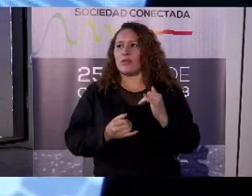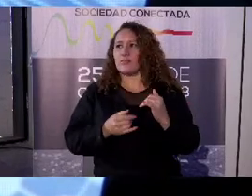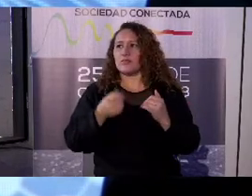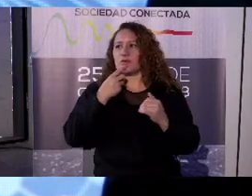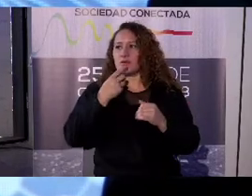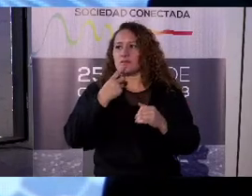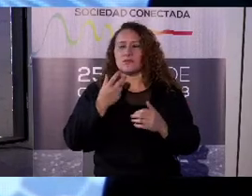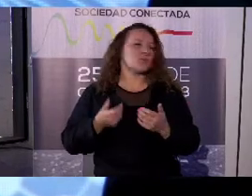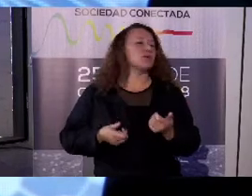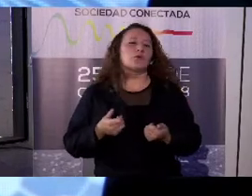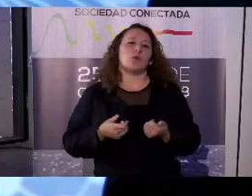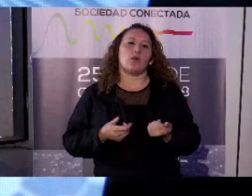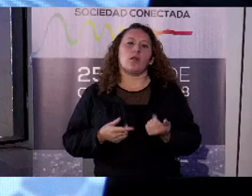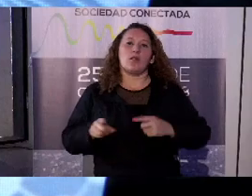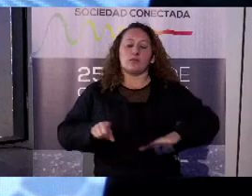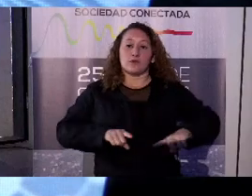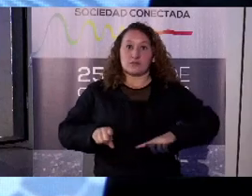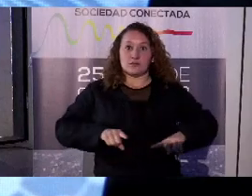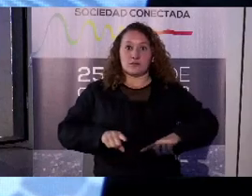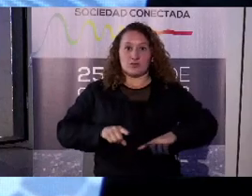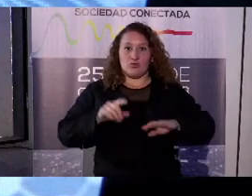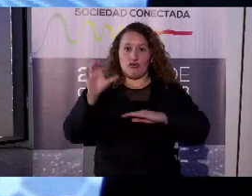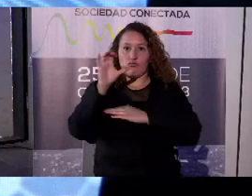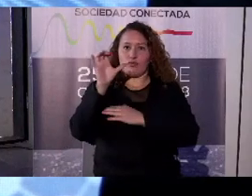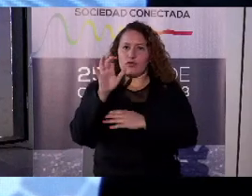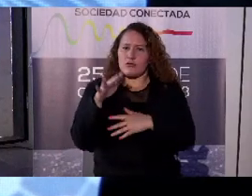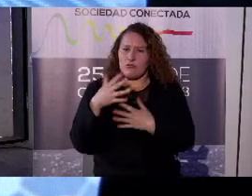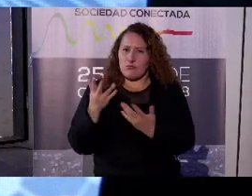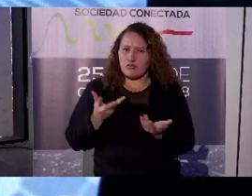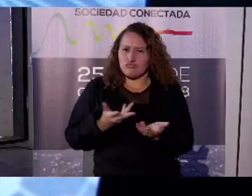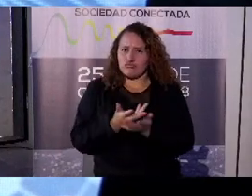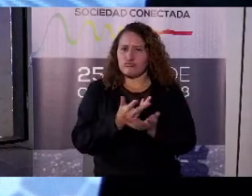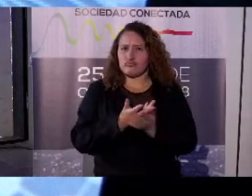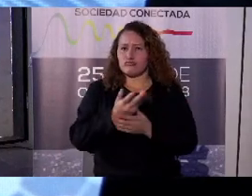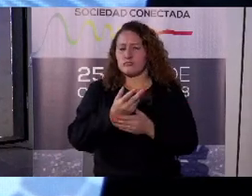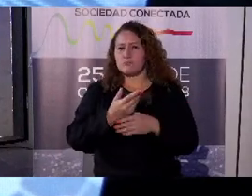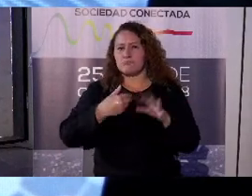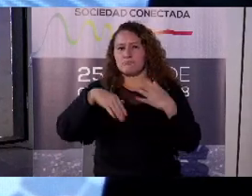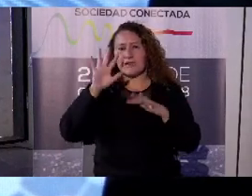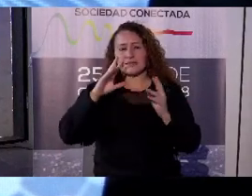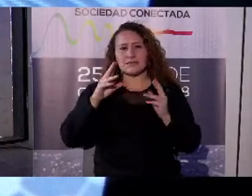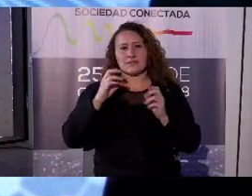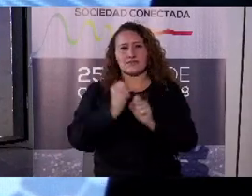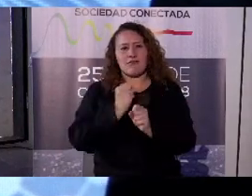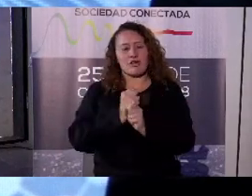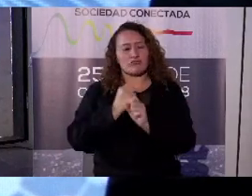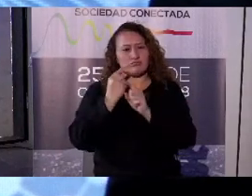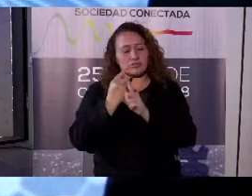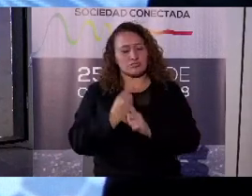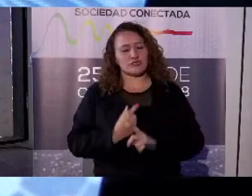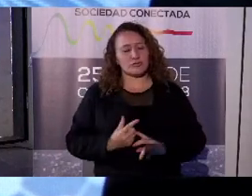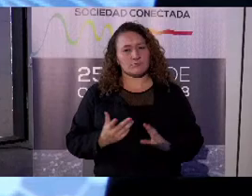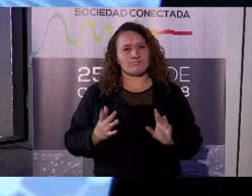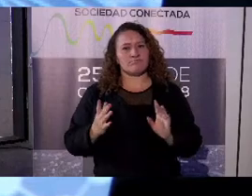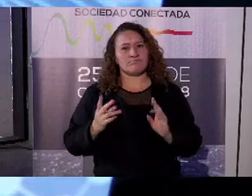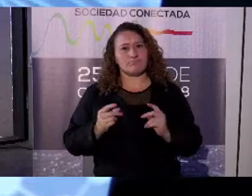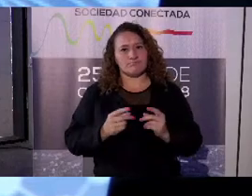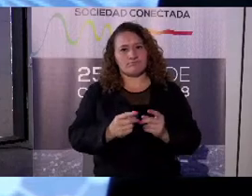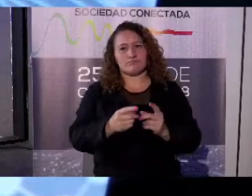decirle a la administración colombiana Cómo podrían hacer para ser más eficientes en la gestión de su